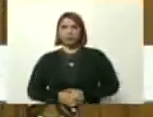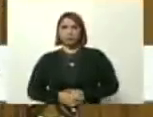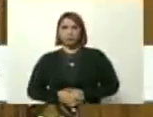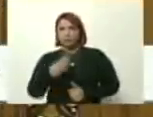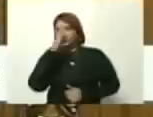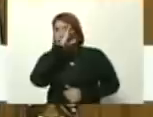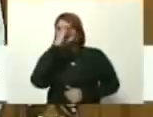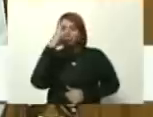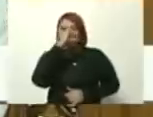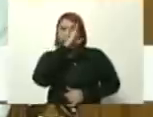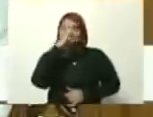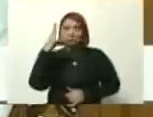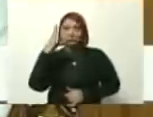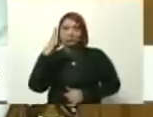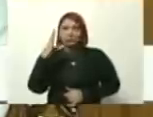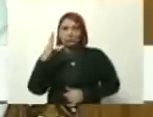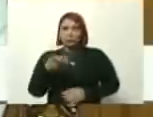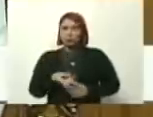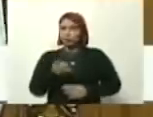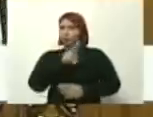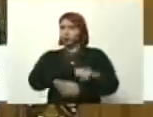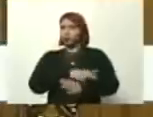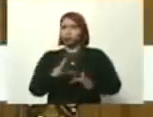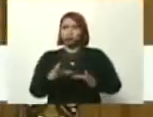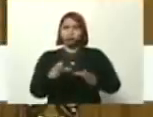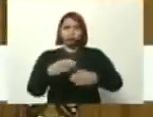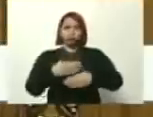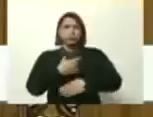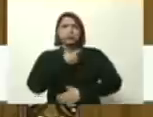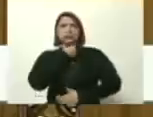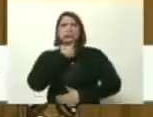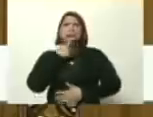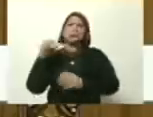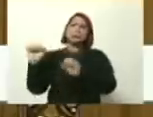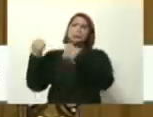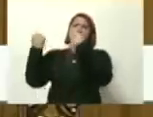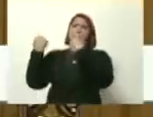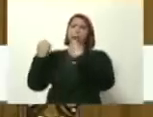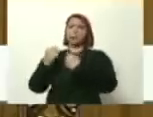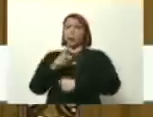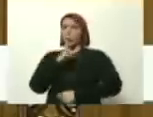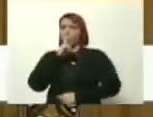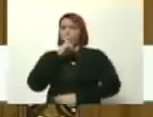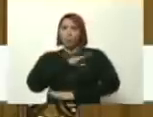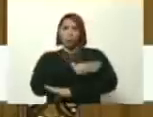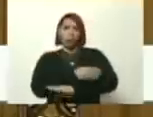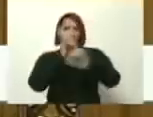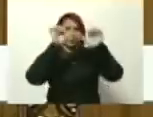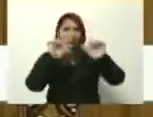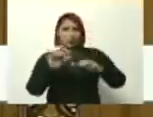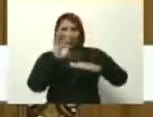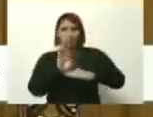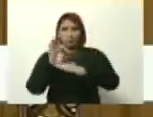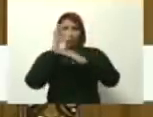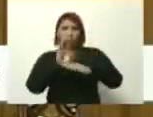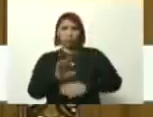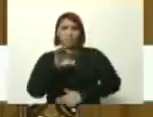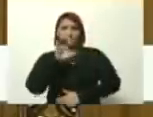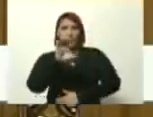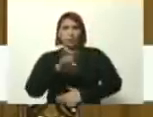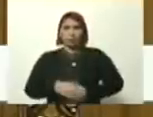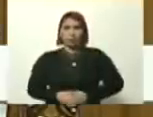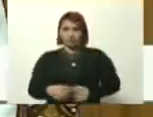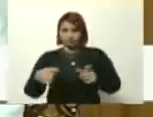Igualmente, del recrudecimiento del bloqueo criminal, se fortaleció el sistema de protección patria